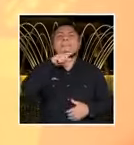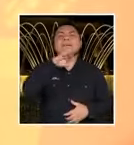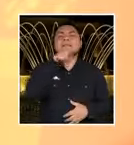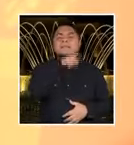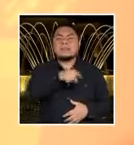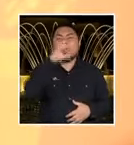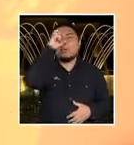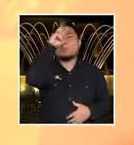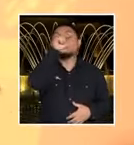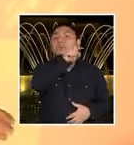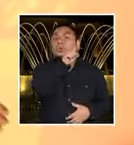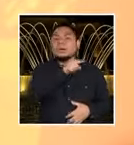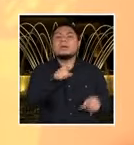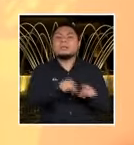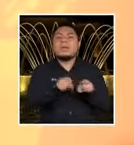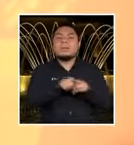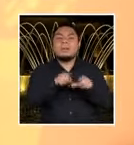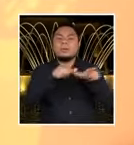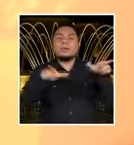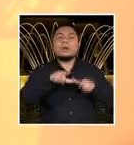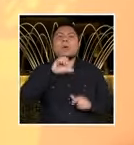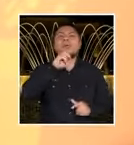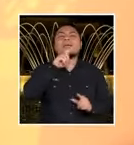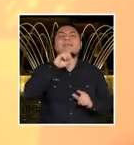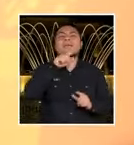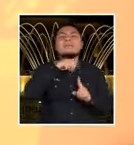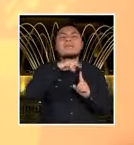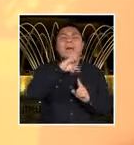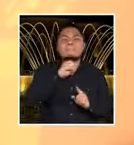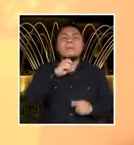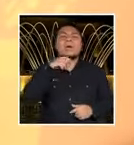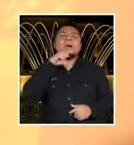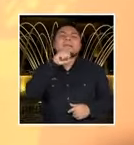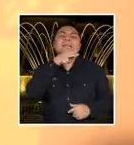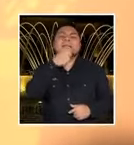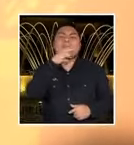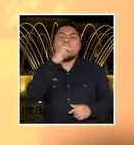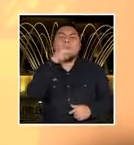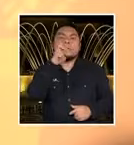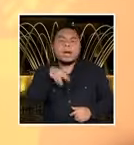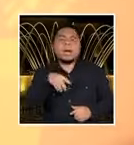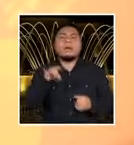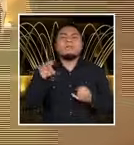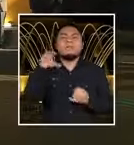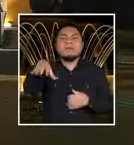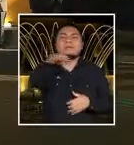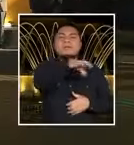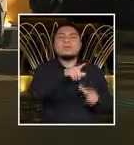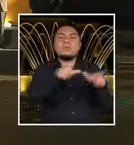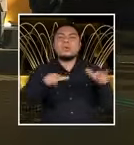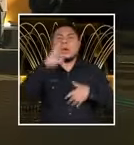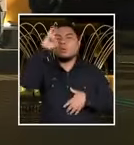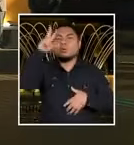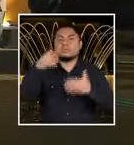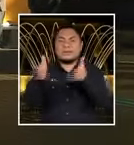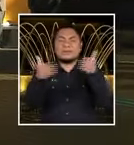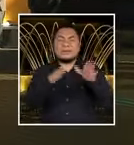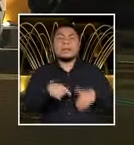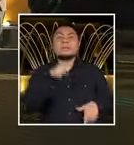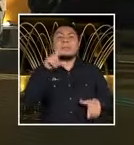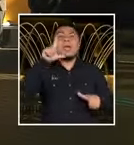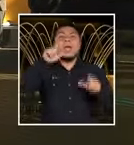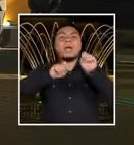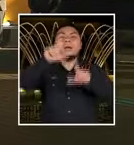En Cusco están Ollantaytambo, Pisac, Sacsayhuamán, entre otros. Tenemos lugares abiertos ya en Lambayeque,